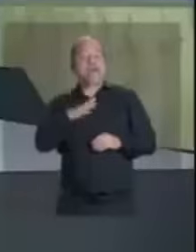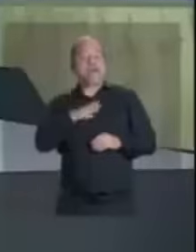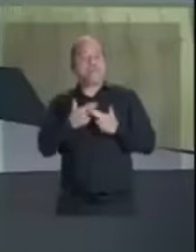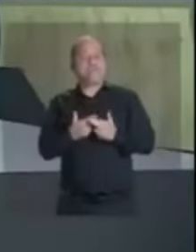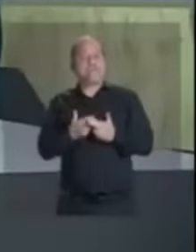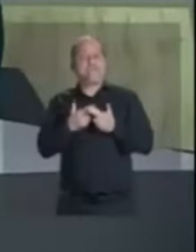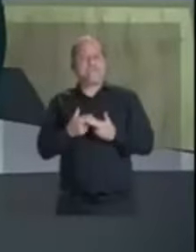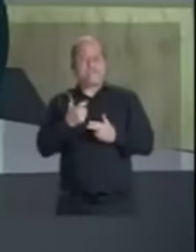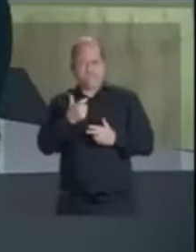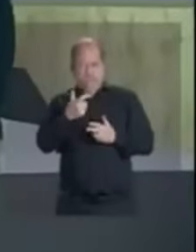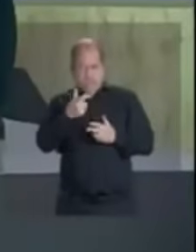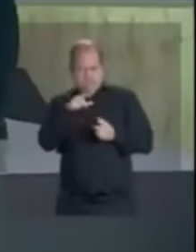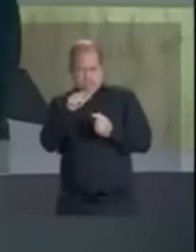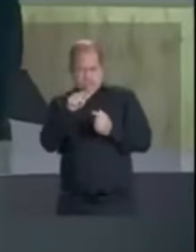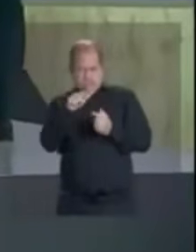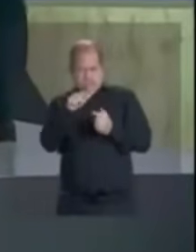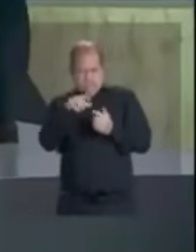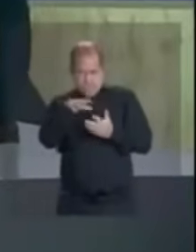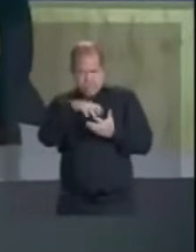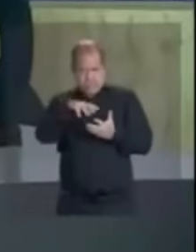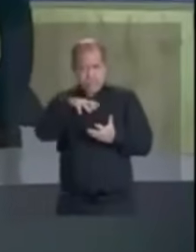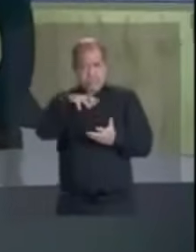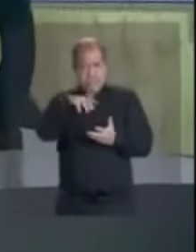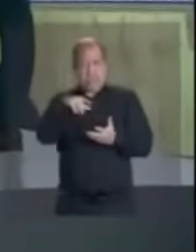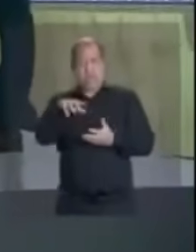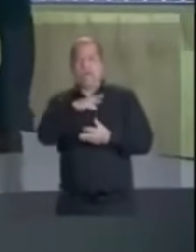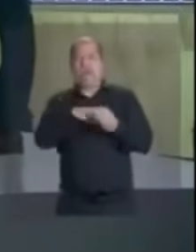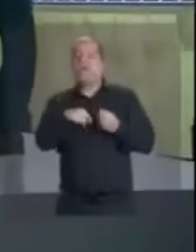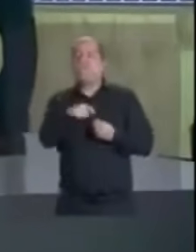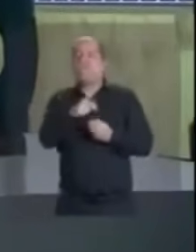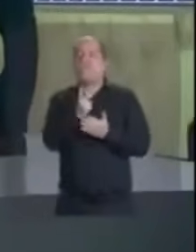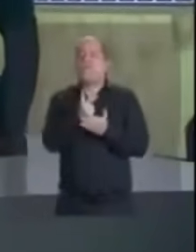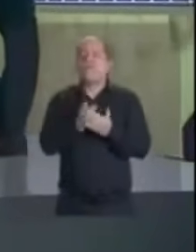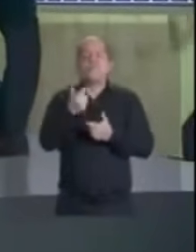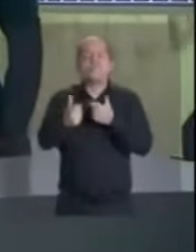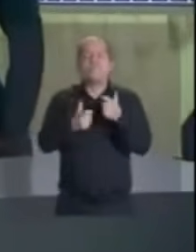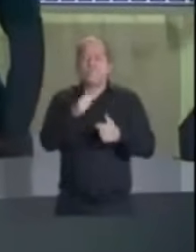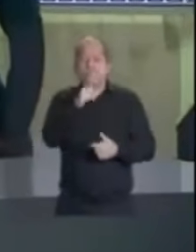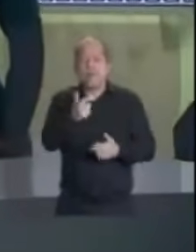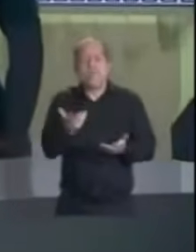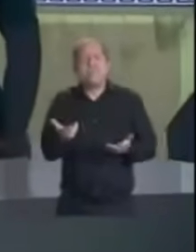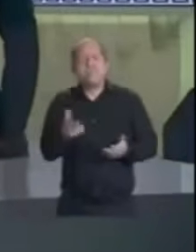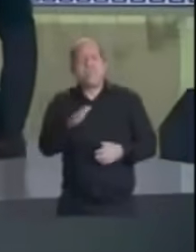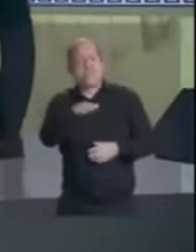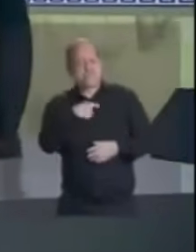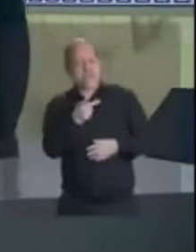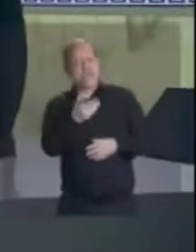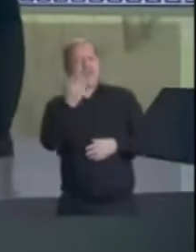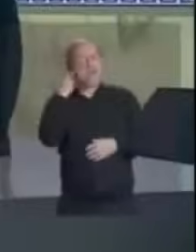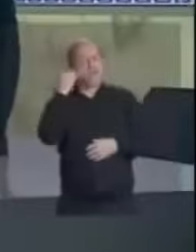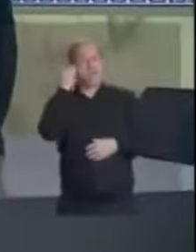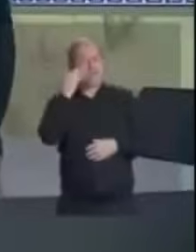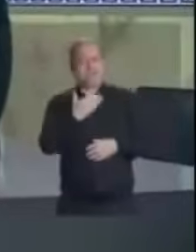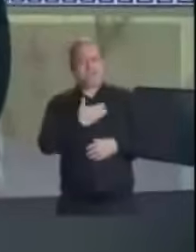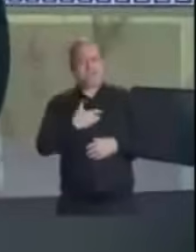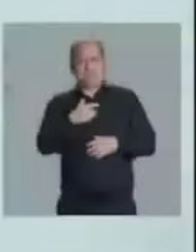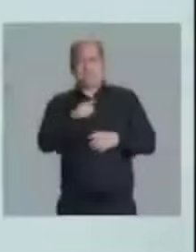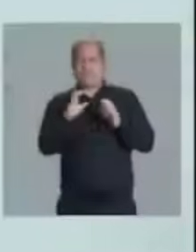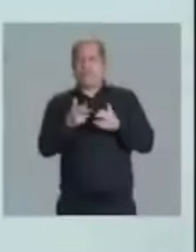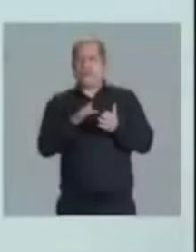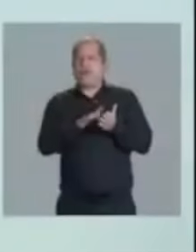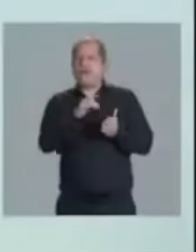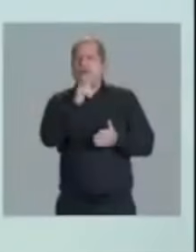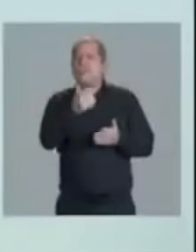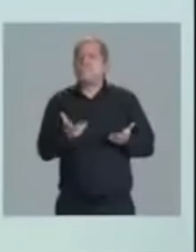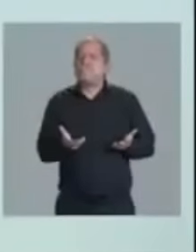capitalizar en programas sociales ni en programas de prosperidad. Cuando se le preguntó por qué no hubo desarrollo en Chiapas durante su gestión, dijo que porque la gente de Chiapas por cultura